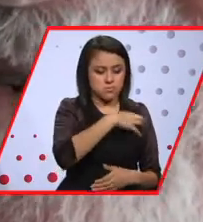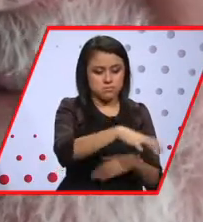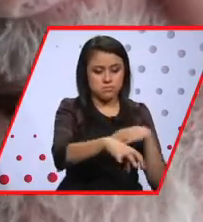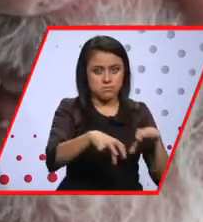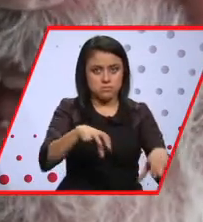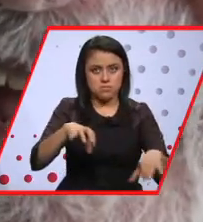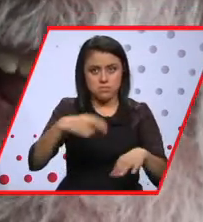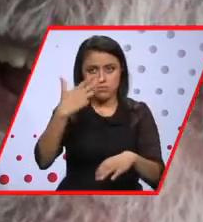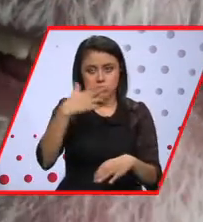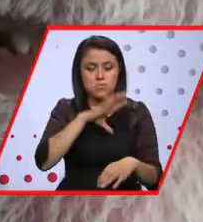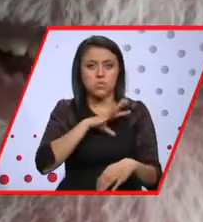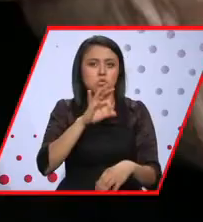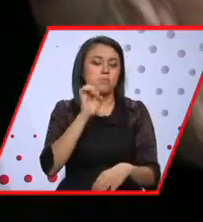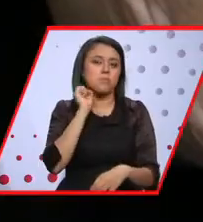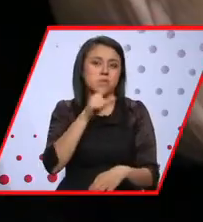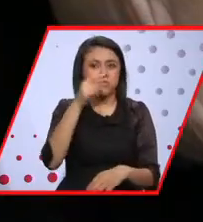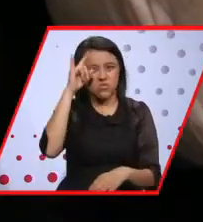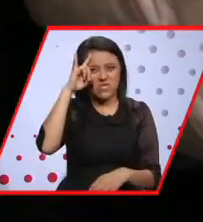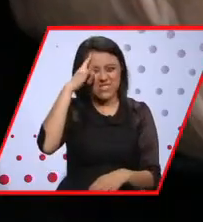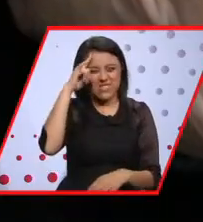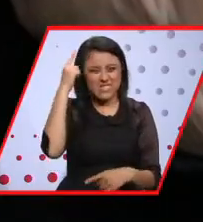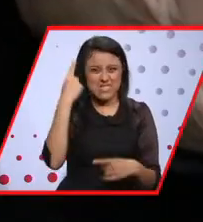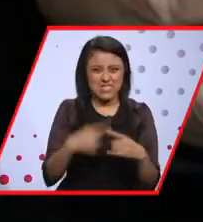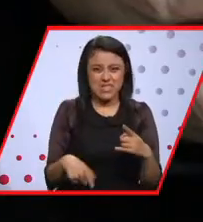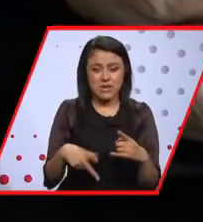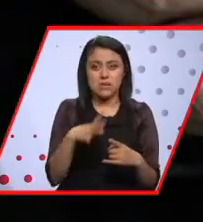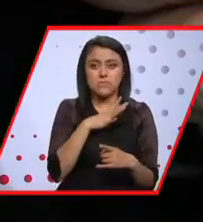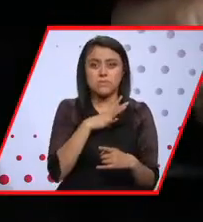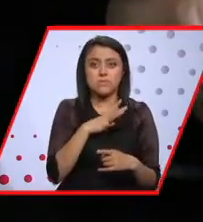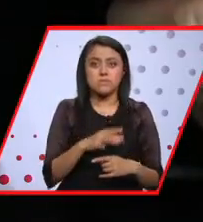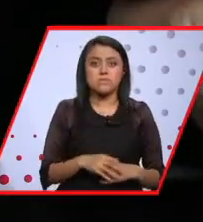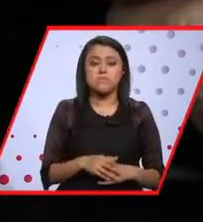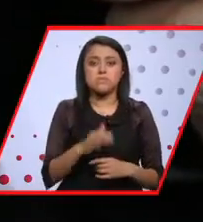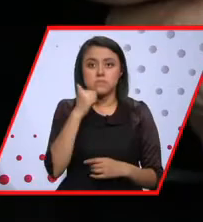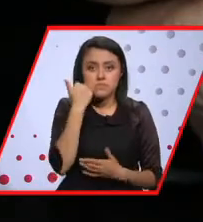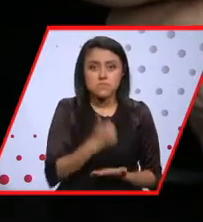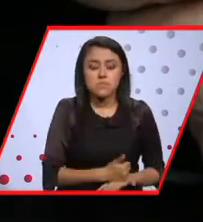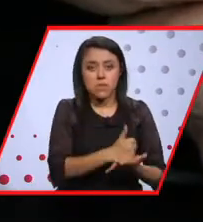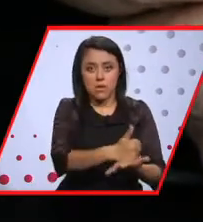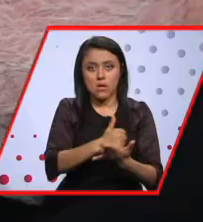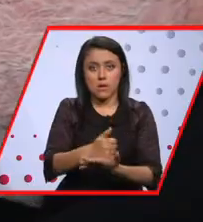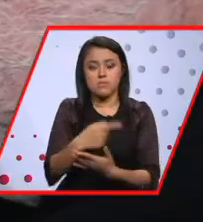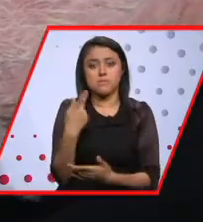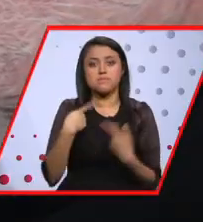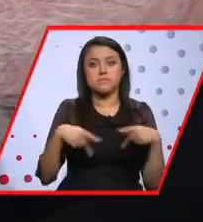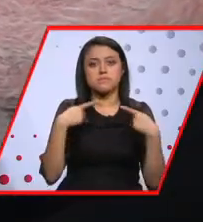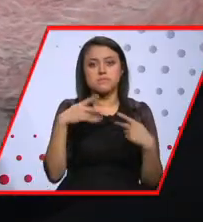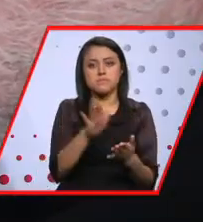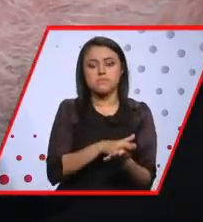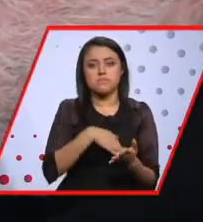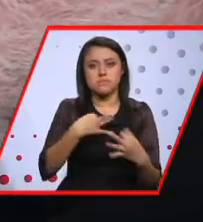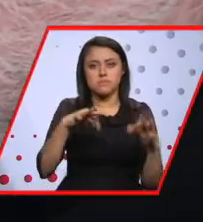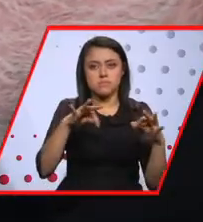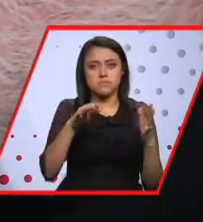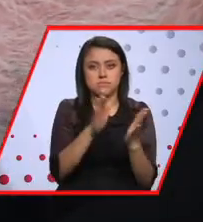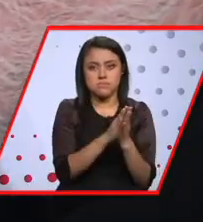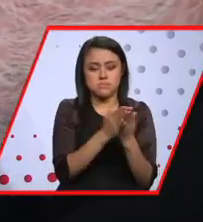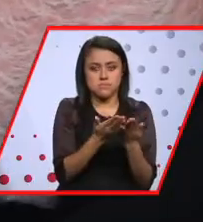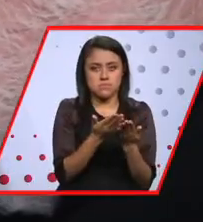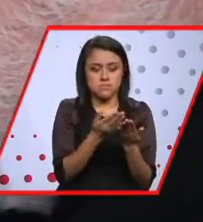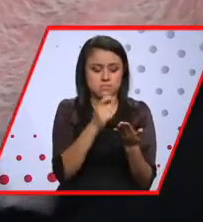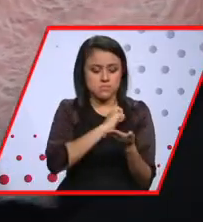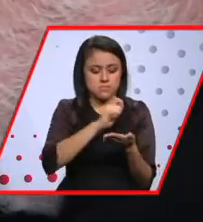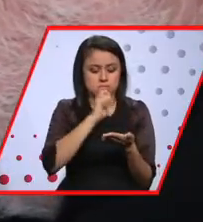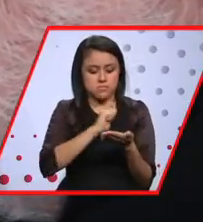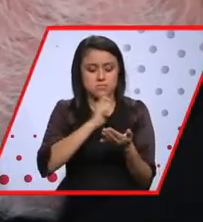tantos de los exorcistas que vimos la necesidad de ayudar a la gente. En el libro se documentan casos de exorcismo, gente